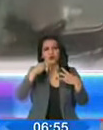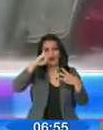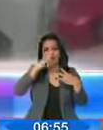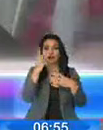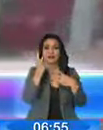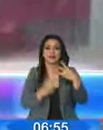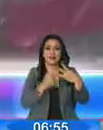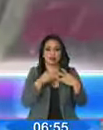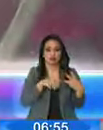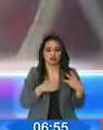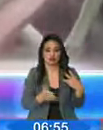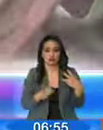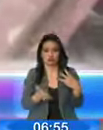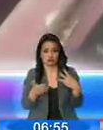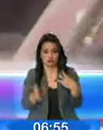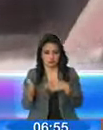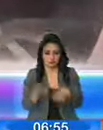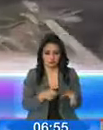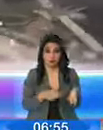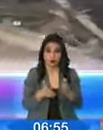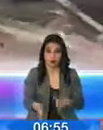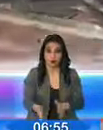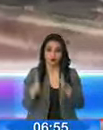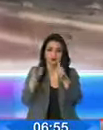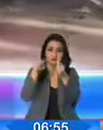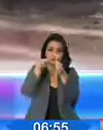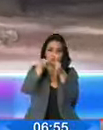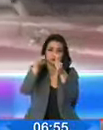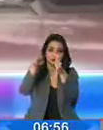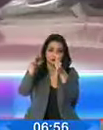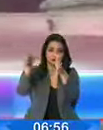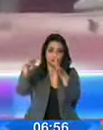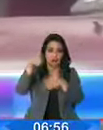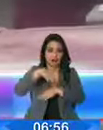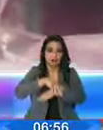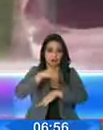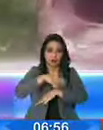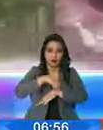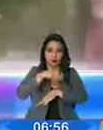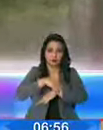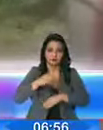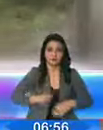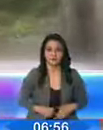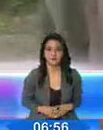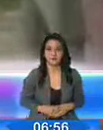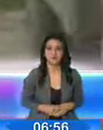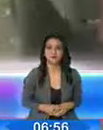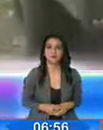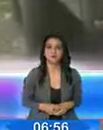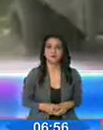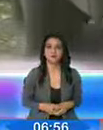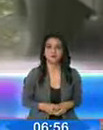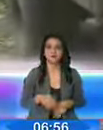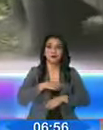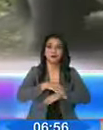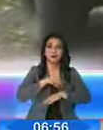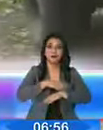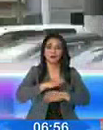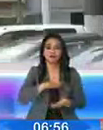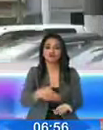Sus cuerpos fueron trasladados hasta la morgue de Quevedo. Producido en el trayecto de Quevedo hacia San